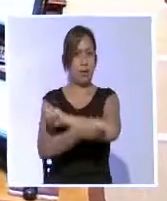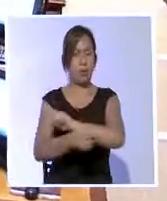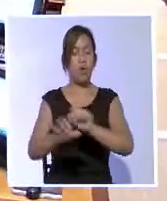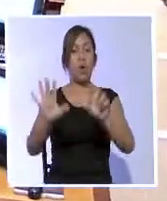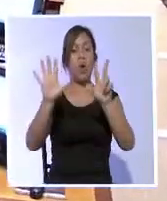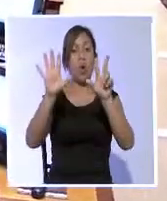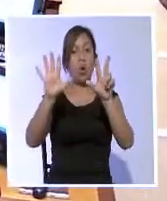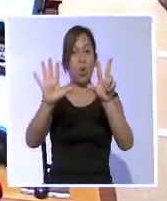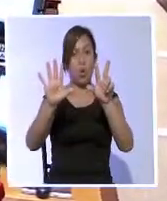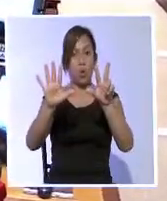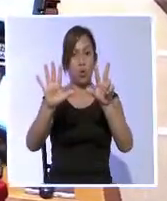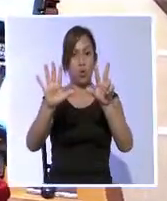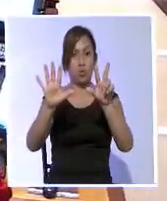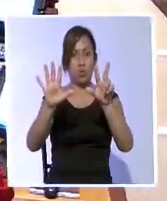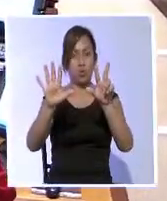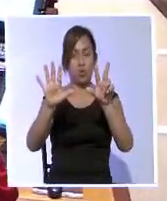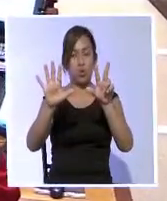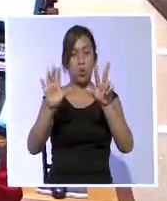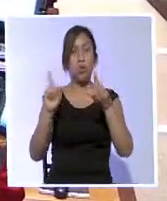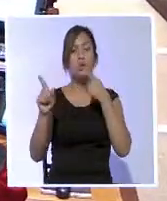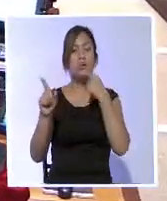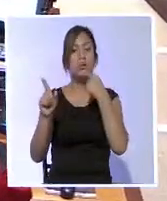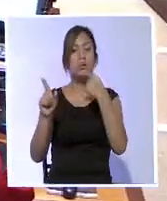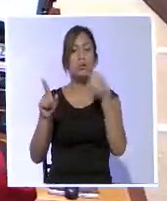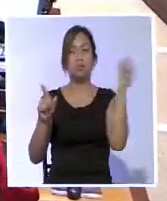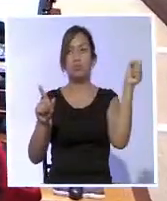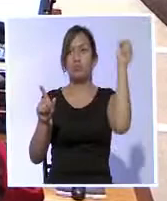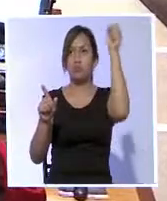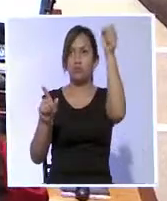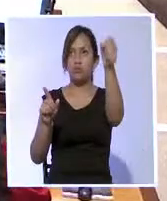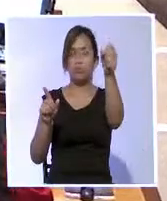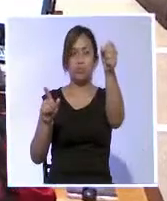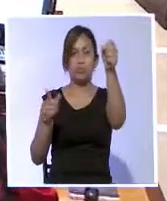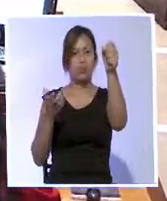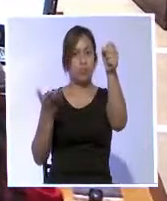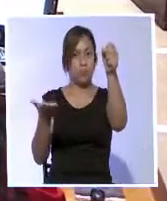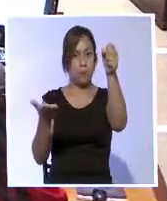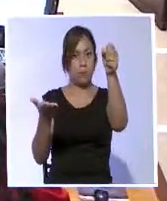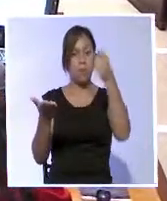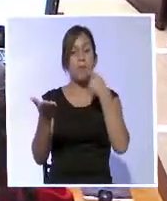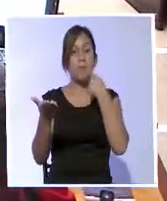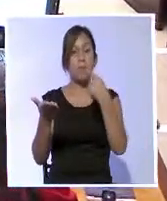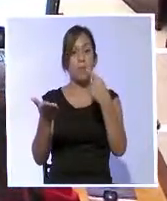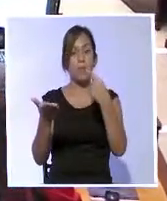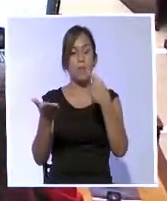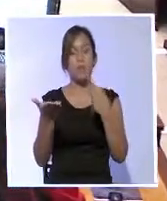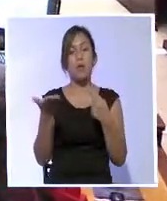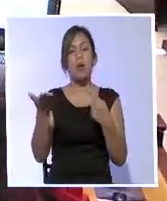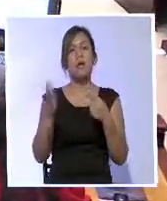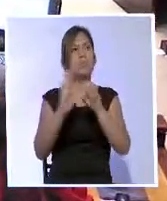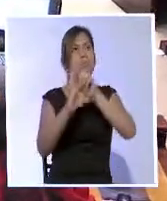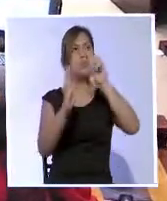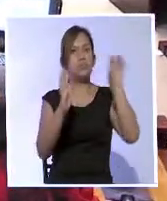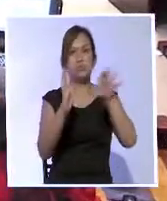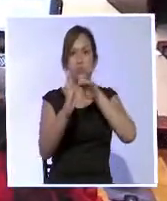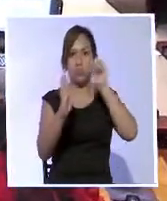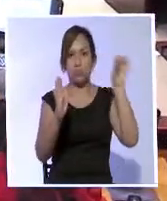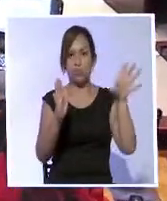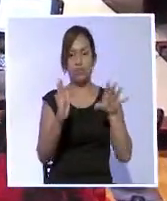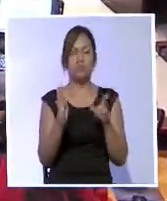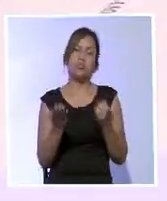aprobaron para que ser candidatos a una dignidad de elección popular no deba poseer bienes y capitales en paraísos